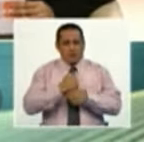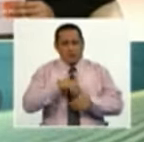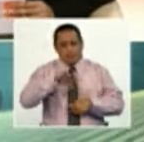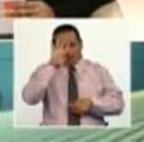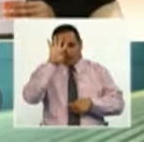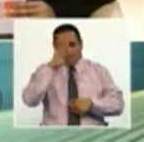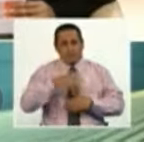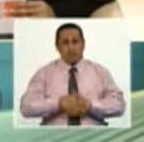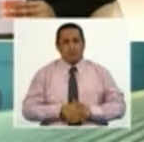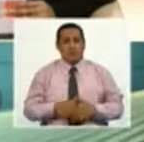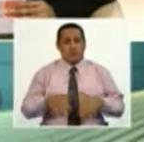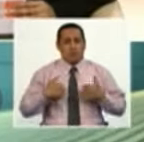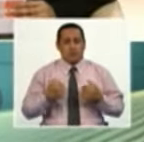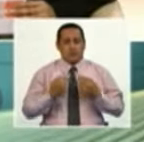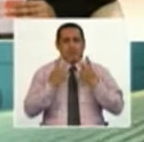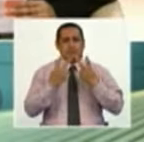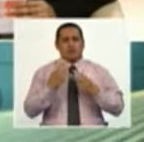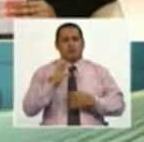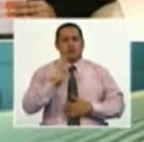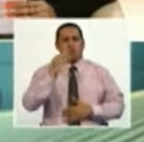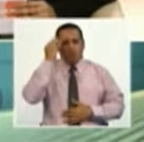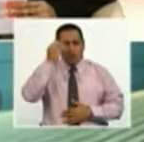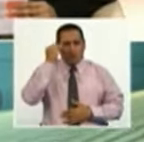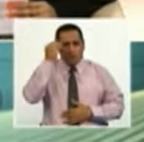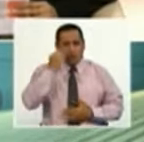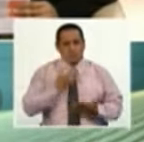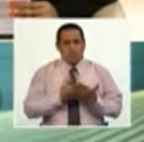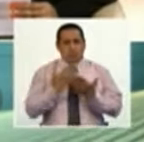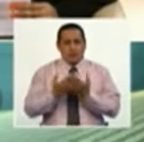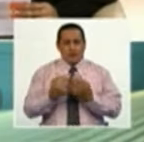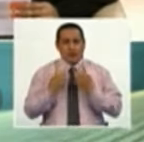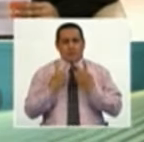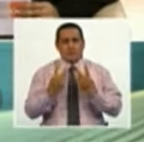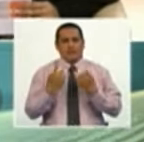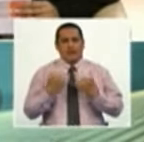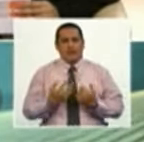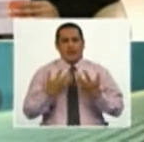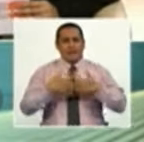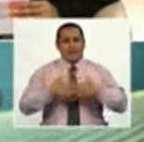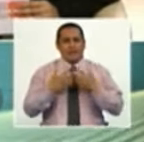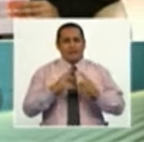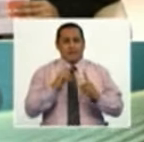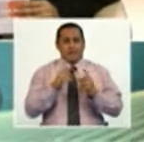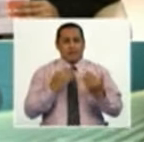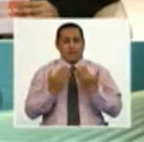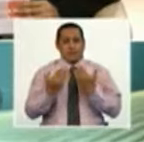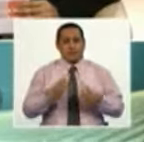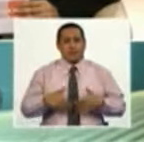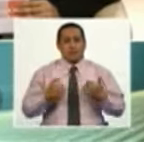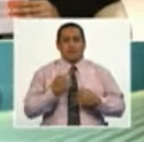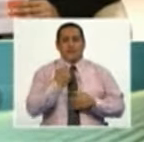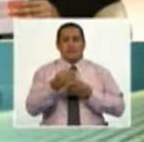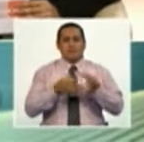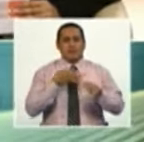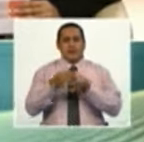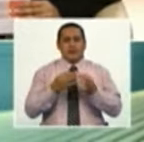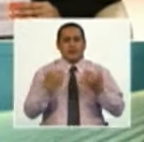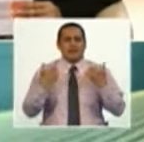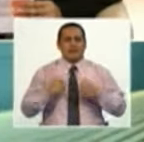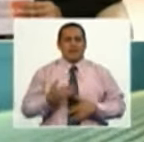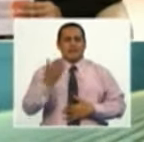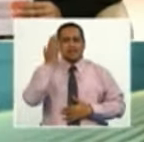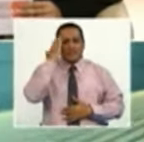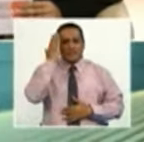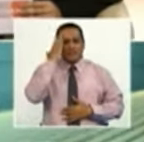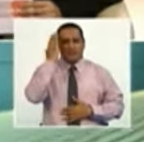dentro de la entidad, podría con su opinión comprometer a la empresa de tal manera que alguien pueda decir que ya